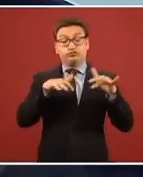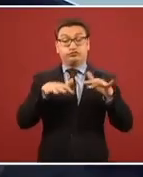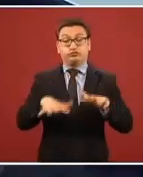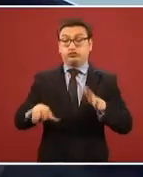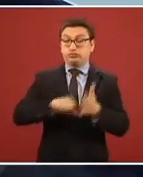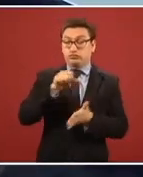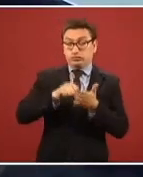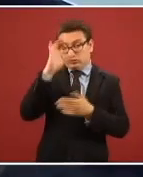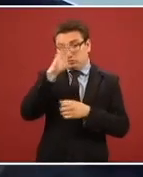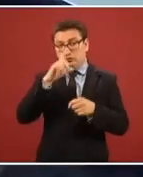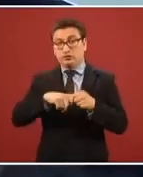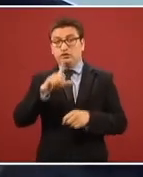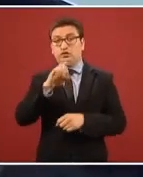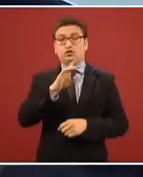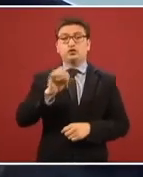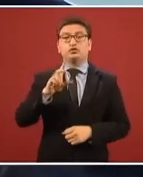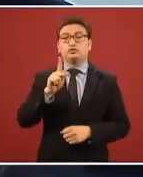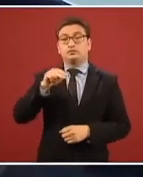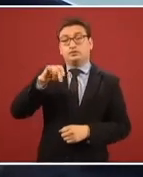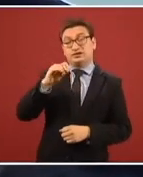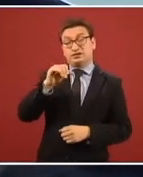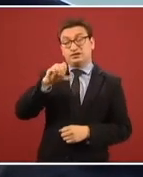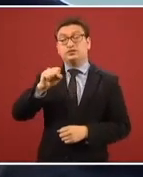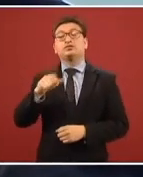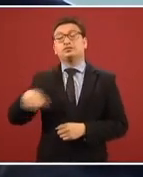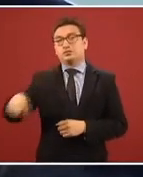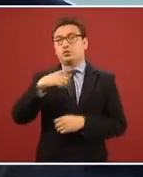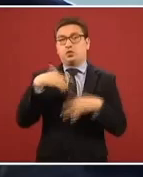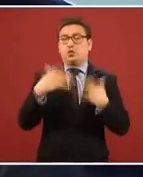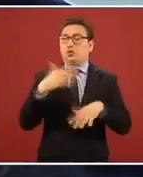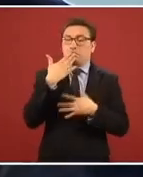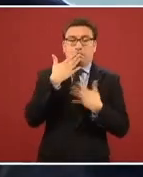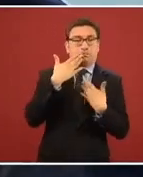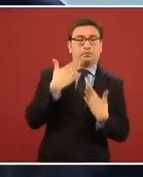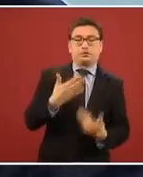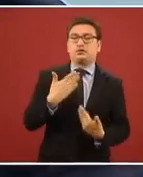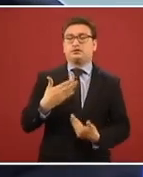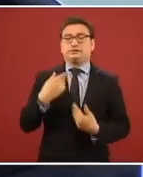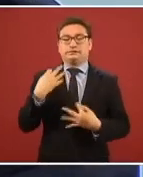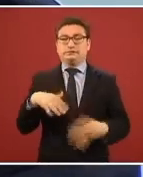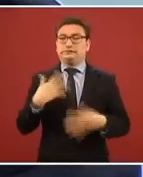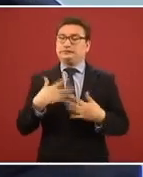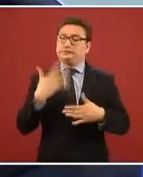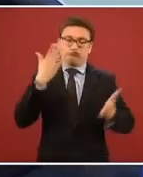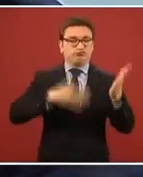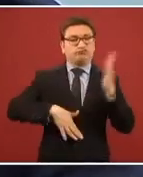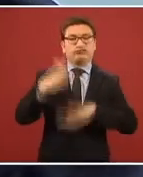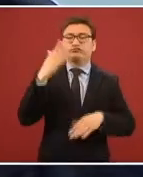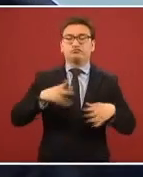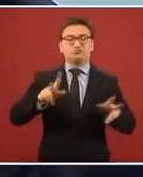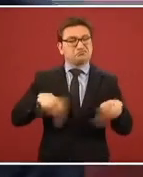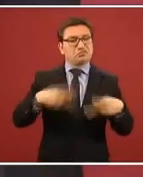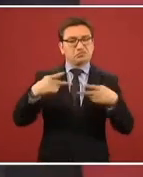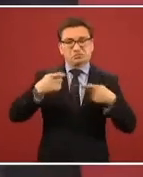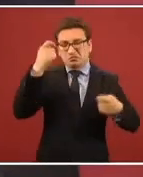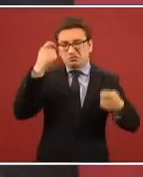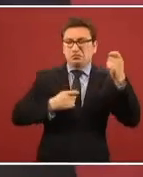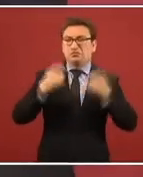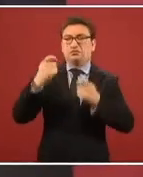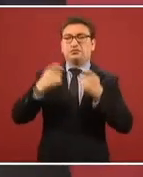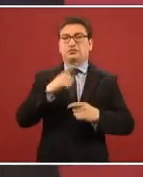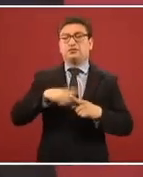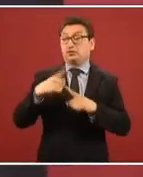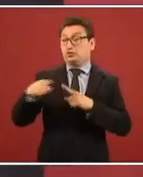y que nos hizo obtener un muy buen resultado un éxito de la subasta y su solidaridad